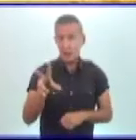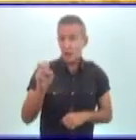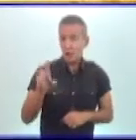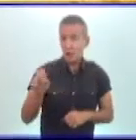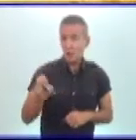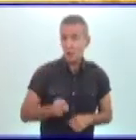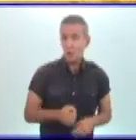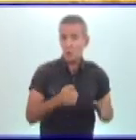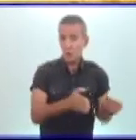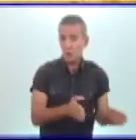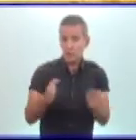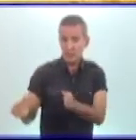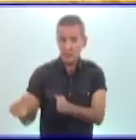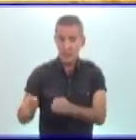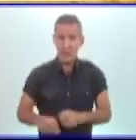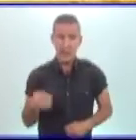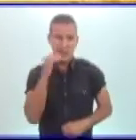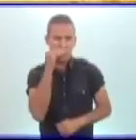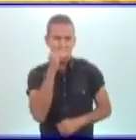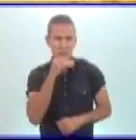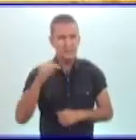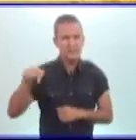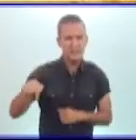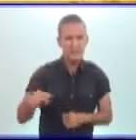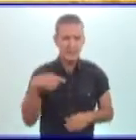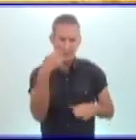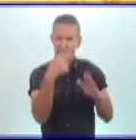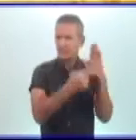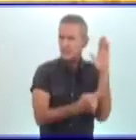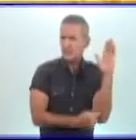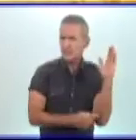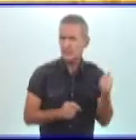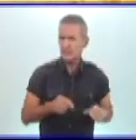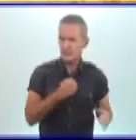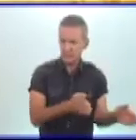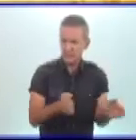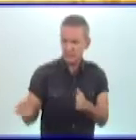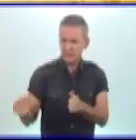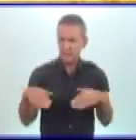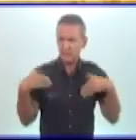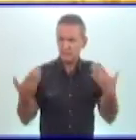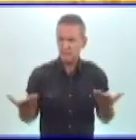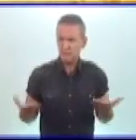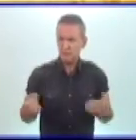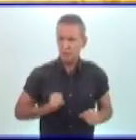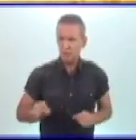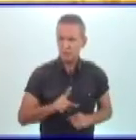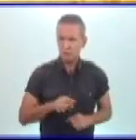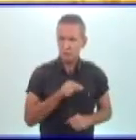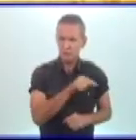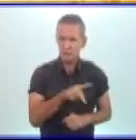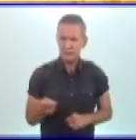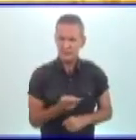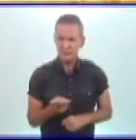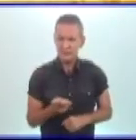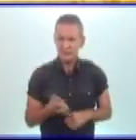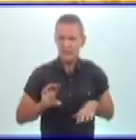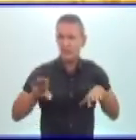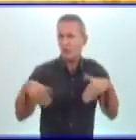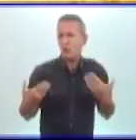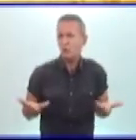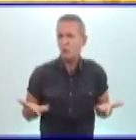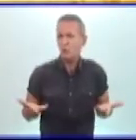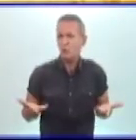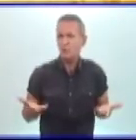moderna y la contemporánea. Pero, ¿qué características tienen estas épocas? ¿Qué sociedades prevalecen en ellas? ¿Cuáles son